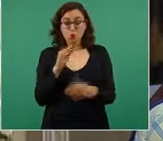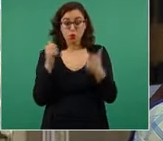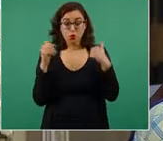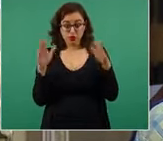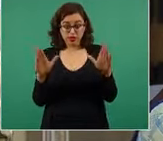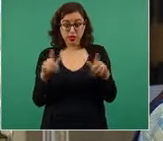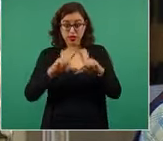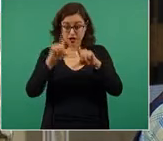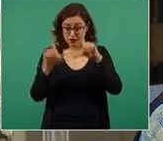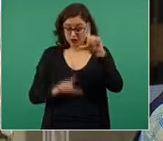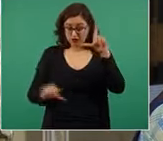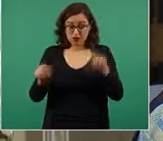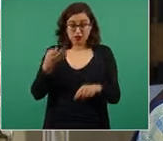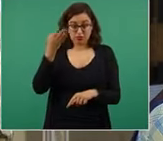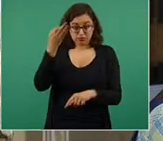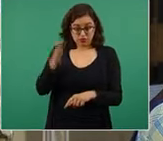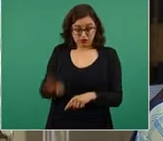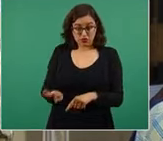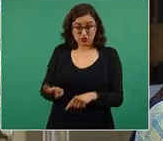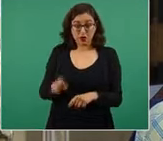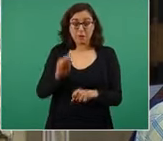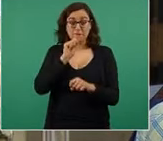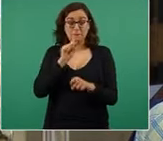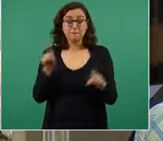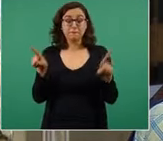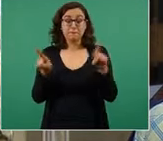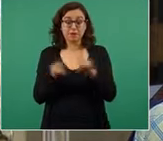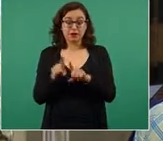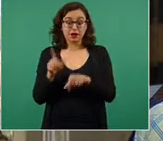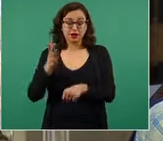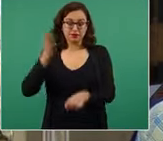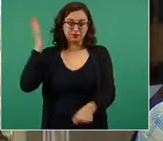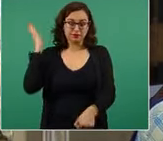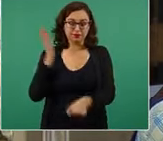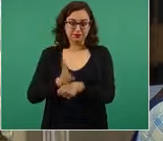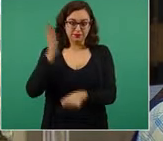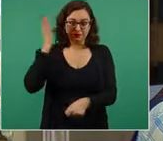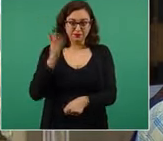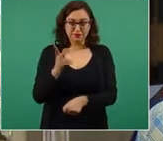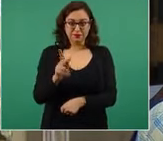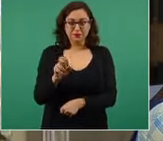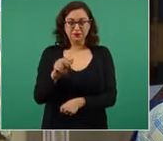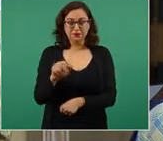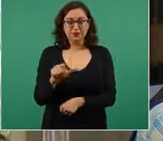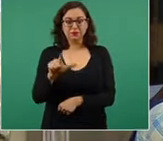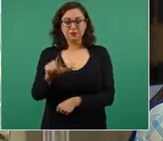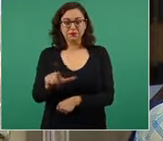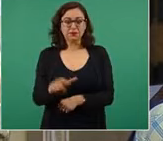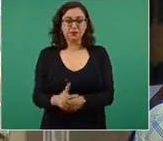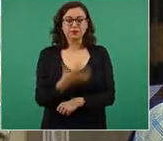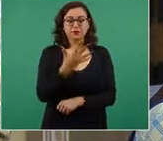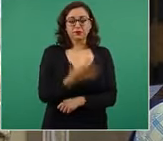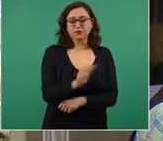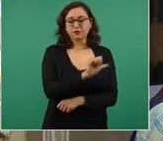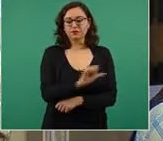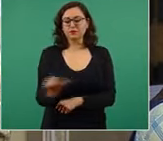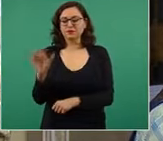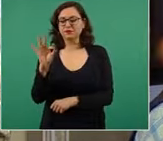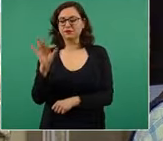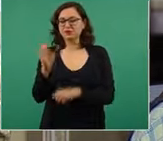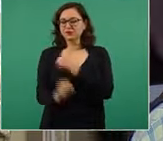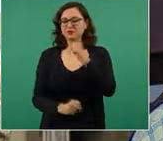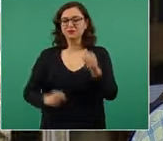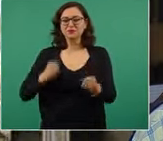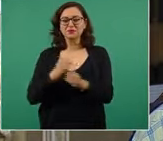como traidores a la patria y aplicarles la pena que marca el Código Penal, que es de 5 a 40 años de